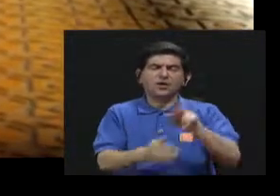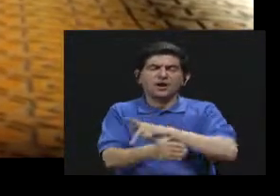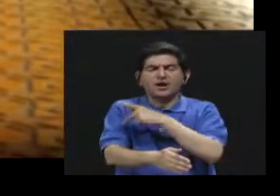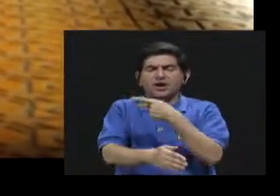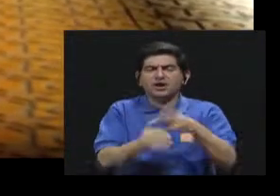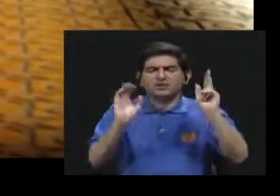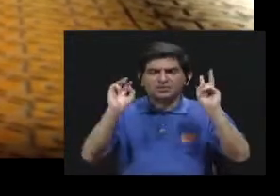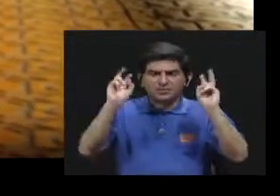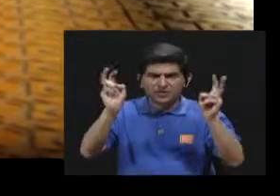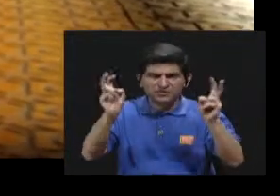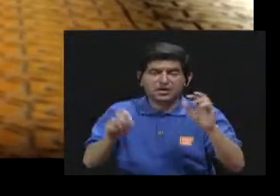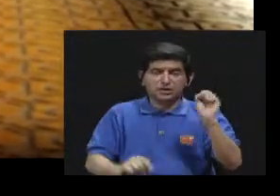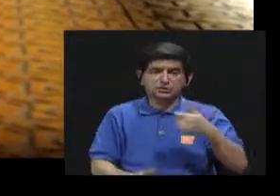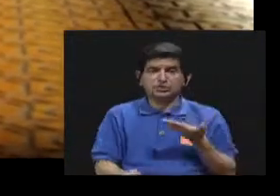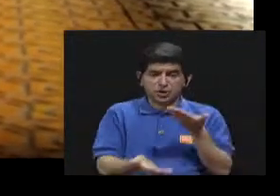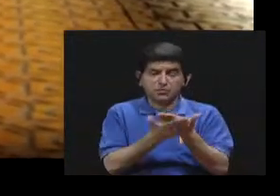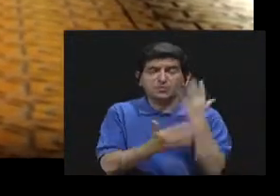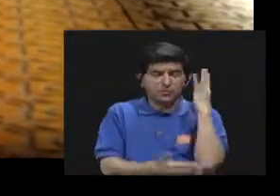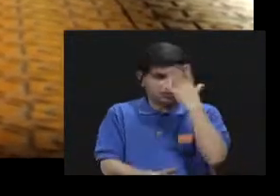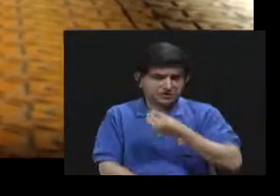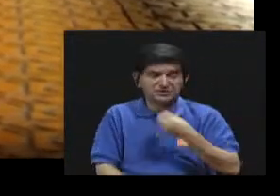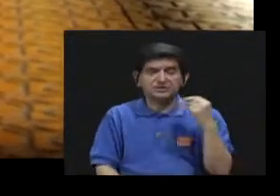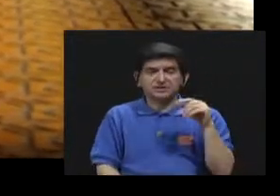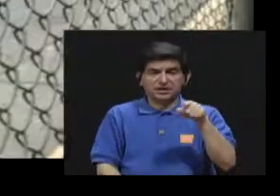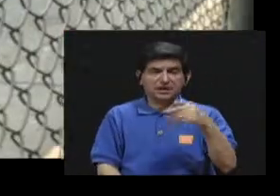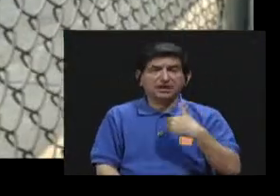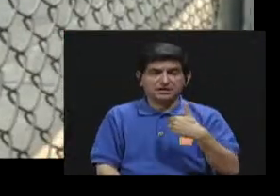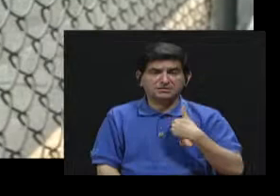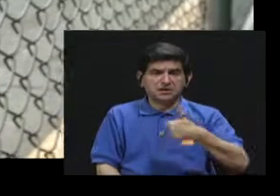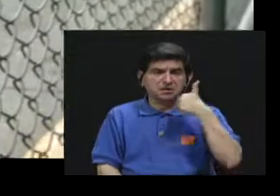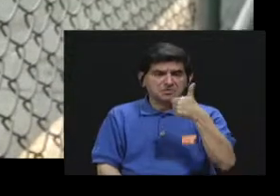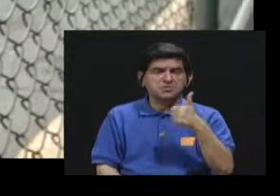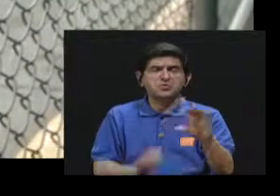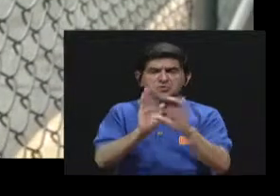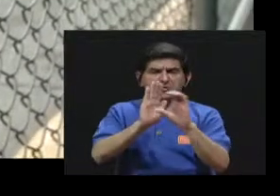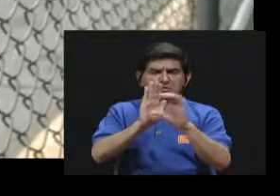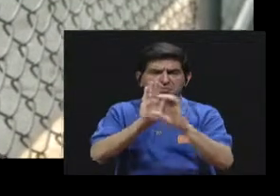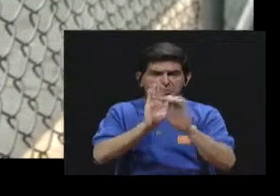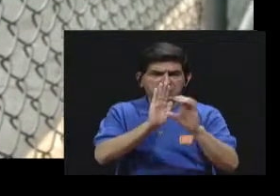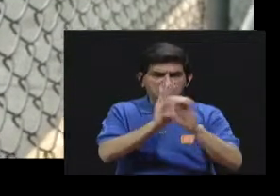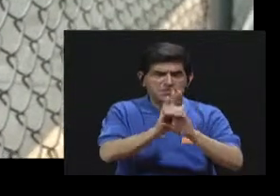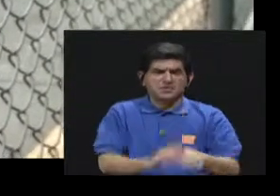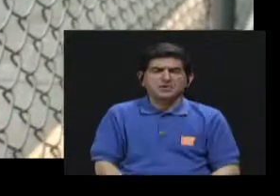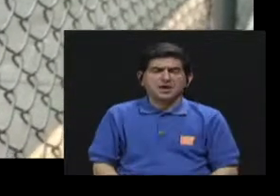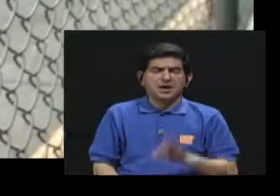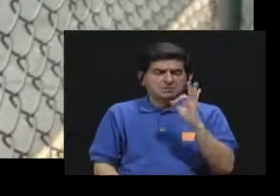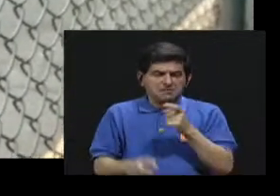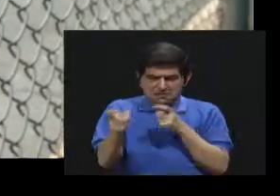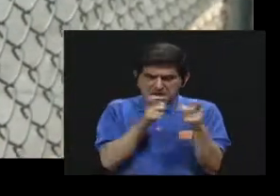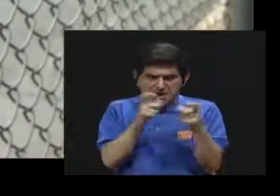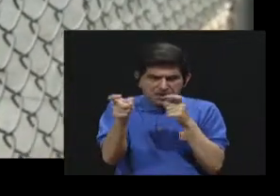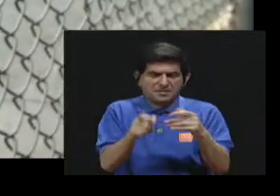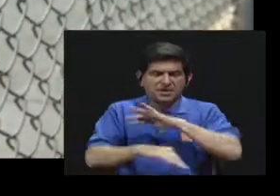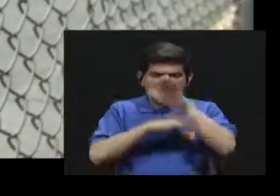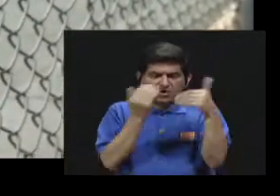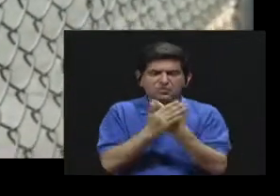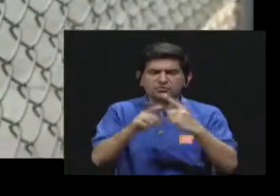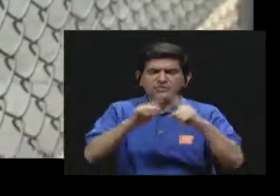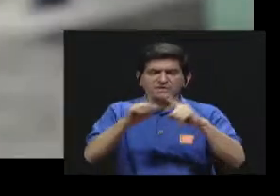tiene una propuesta estética muy bonita. Realmente está muy bien la fotografía, está muy bien manejado todas las